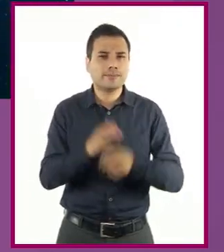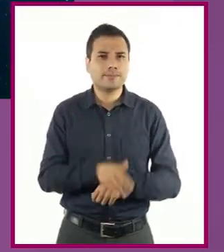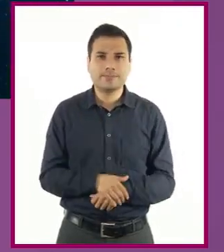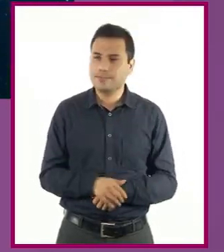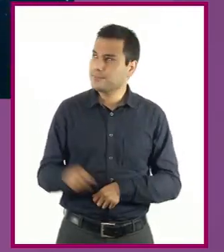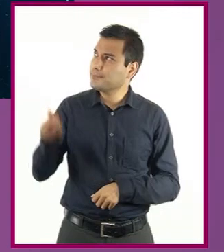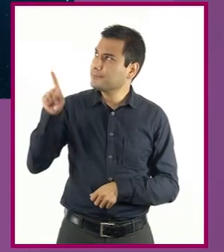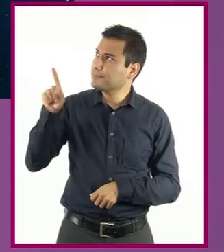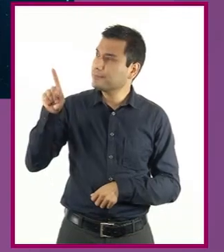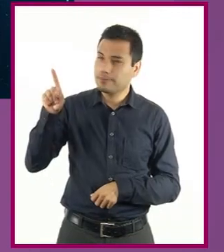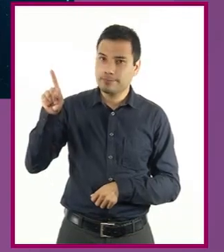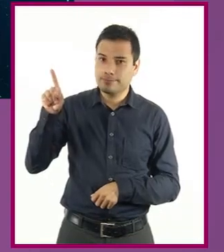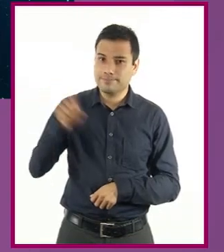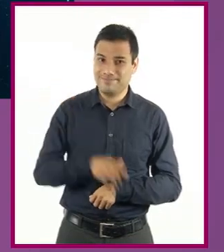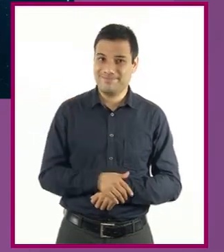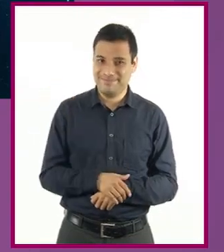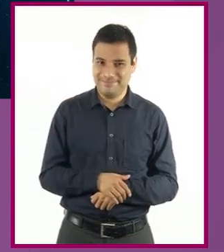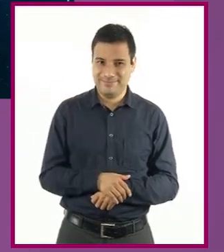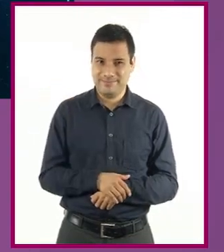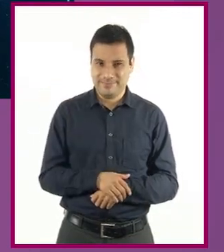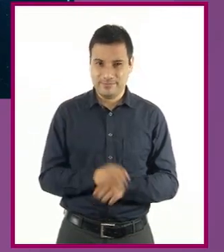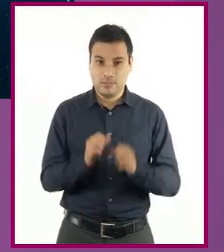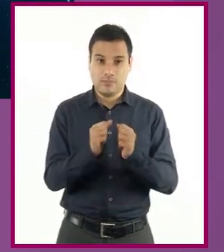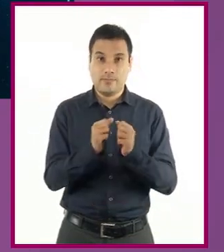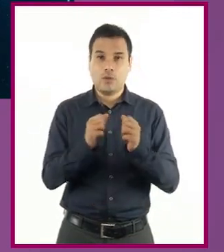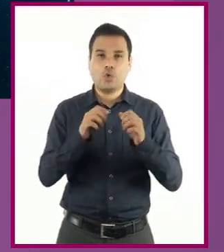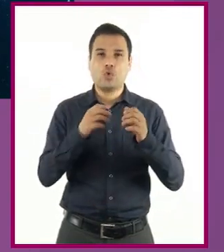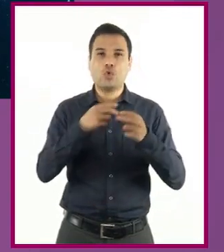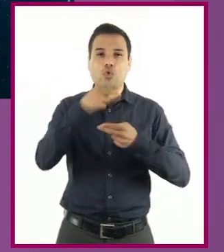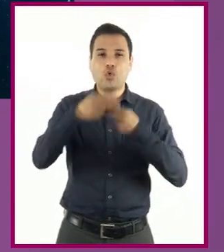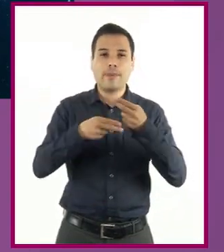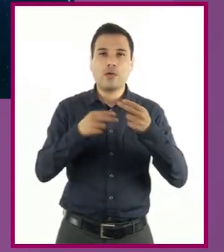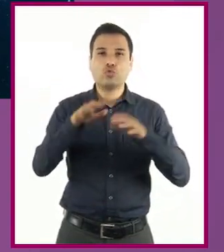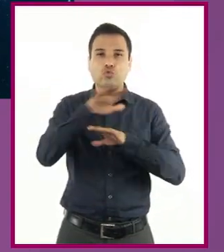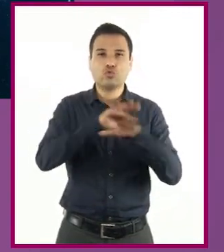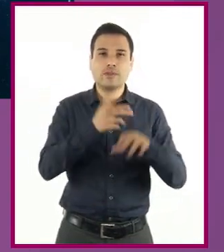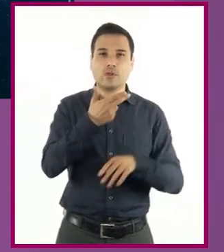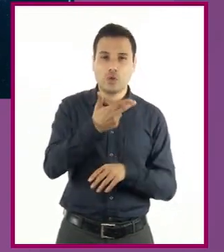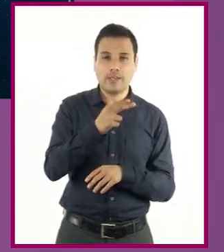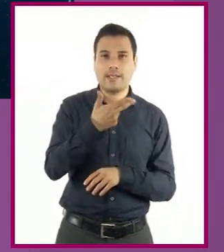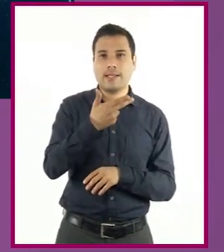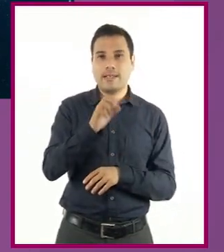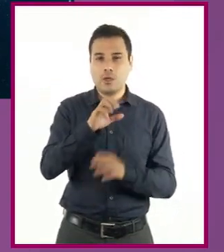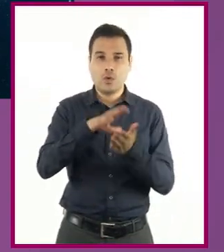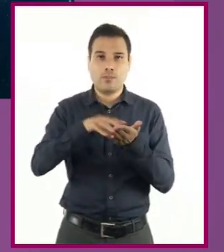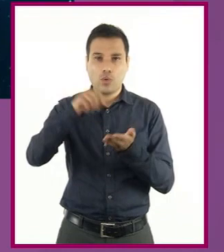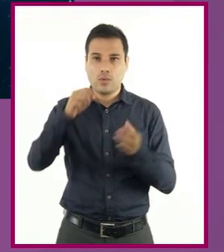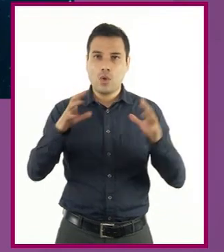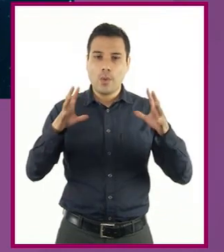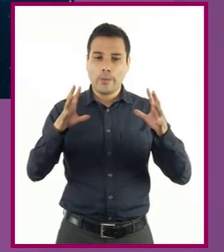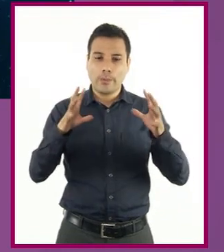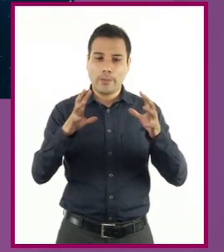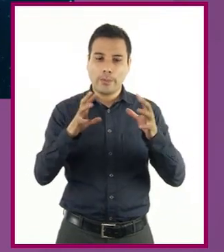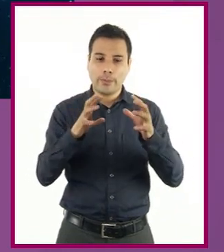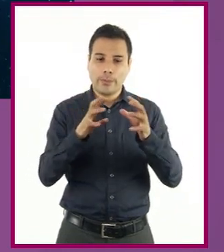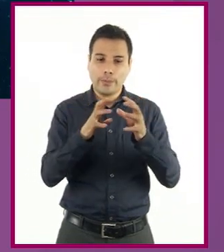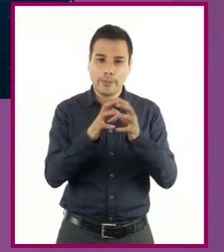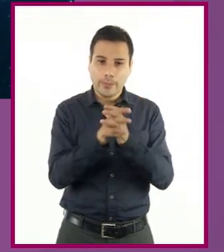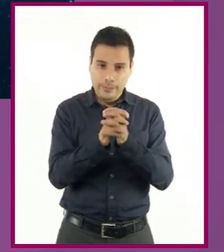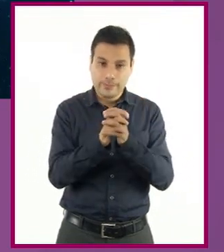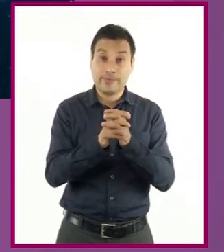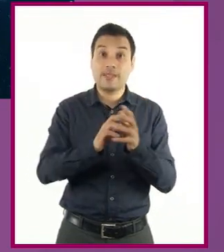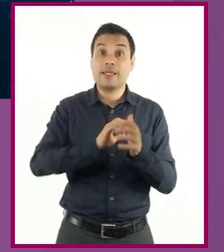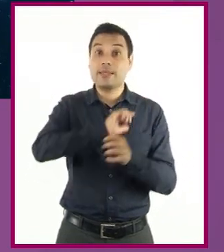o protoestrella evoluciona de una nube de hidrógeno, helio y polvo que se contrae hasta la